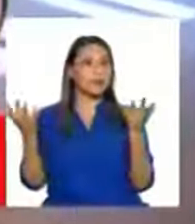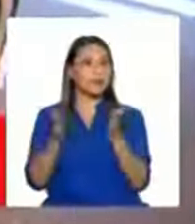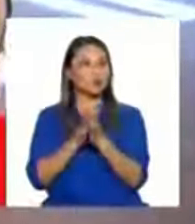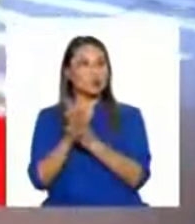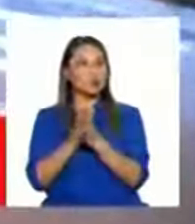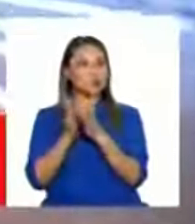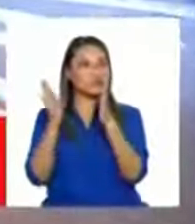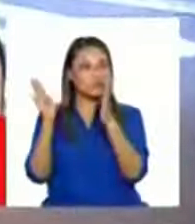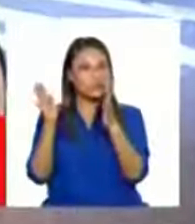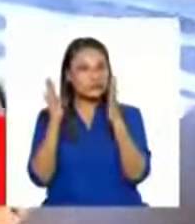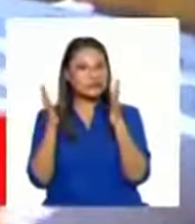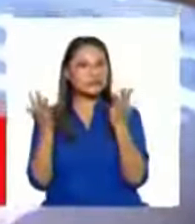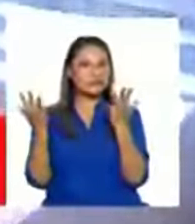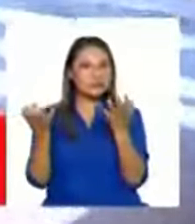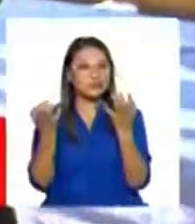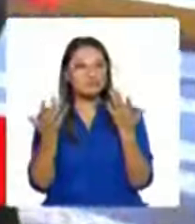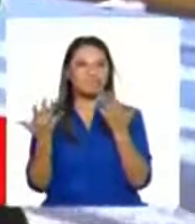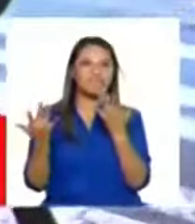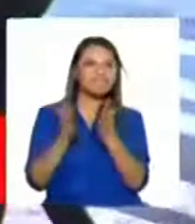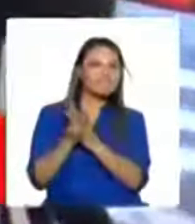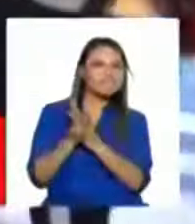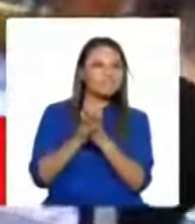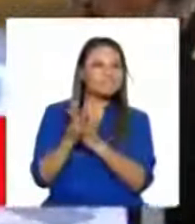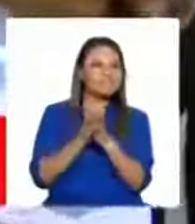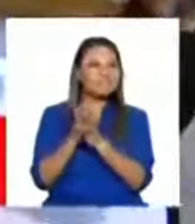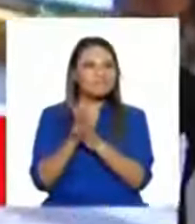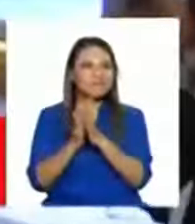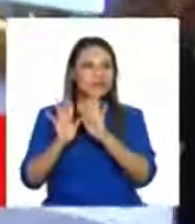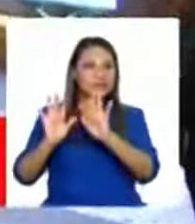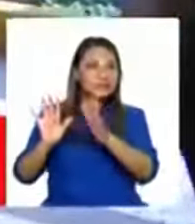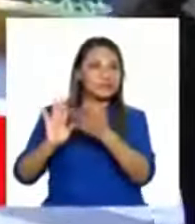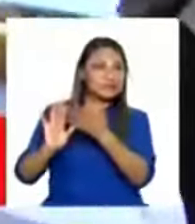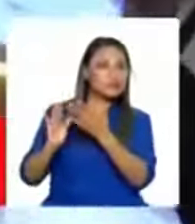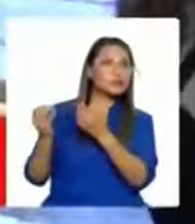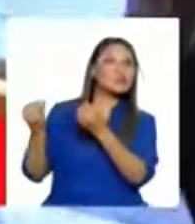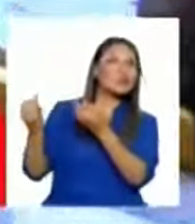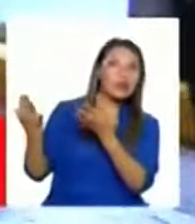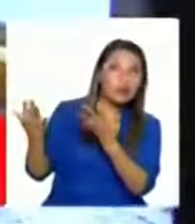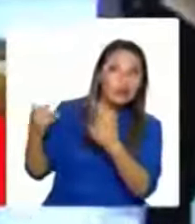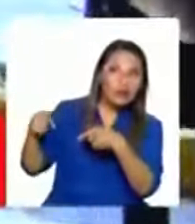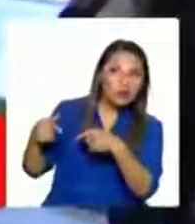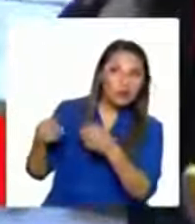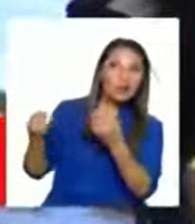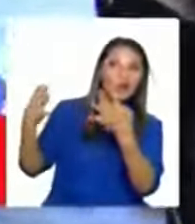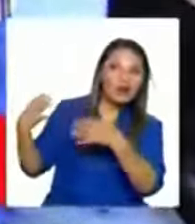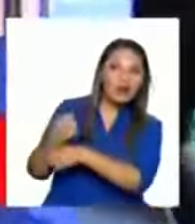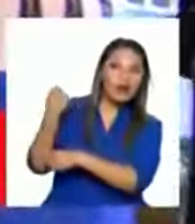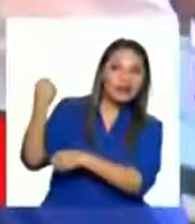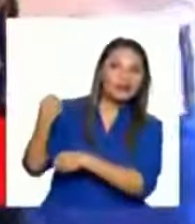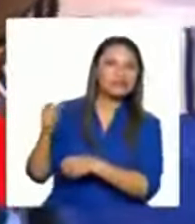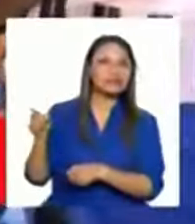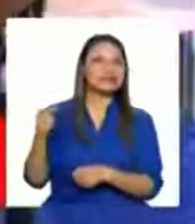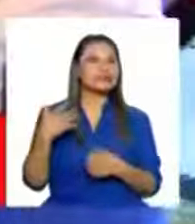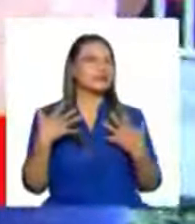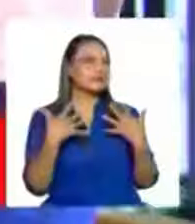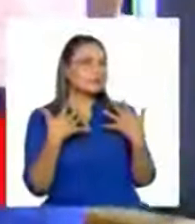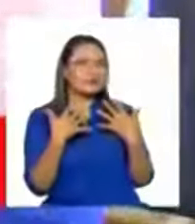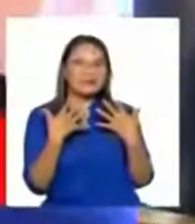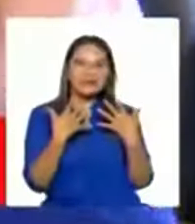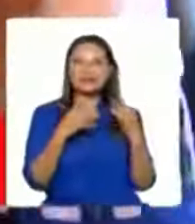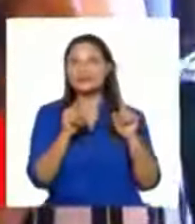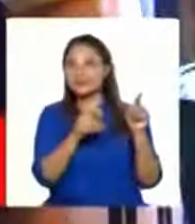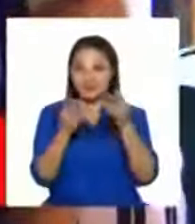del partido. A ver, amigos, si me permites un minuto, a ver, ¿cuánto gana hoy Alianza? ¿Cuánto gana? Acá tiene el temor. A ver,